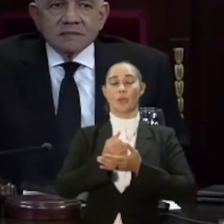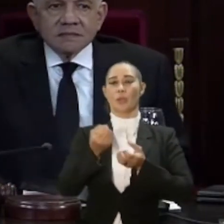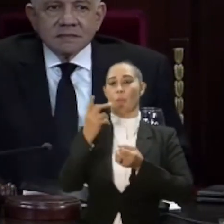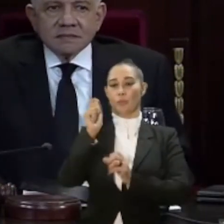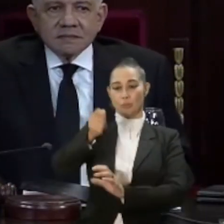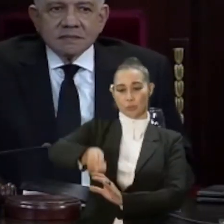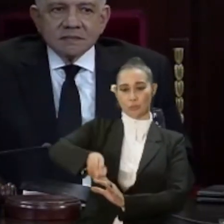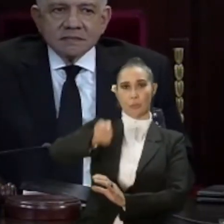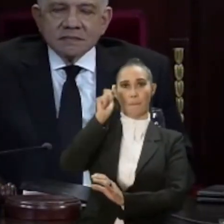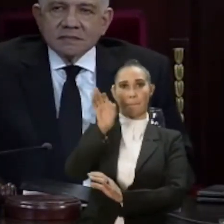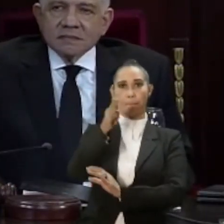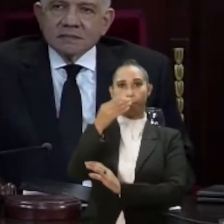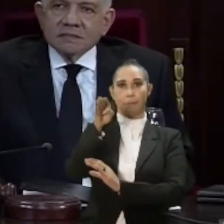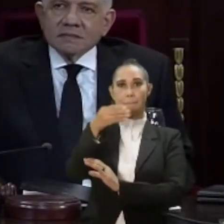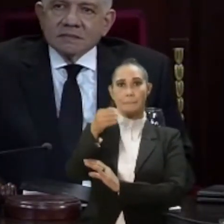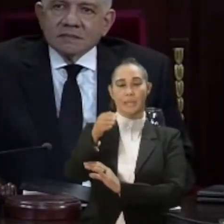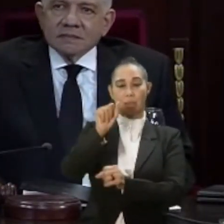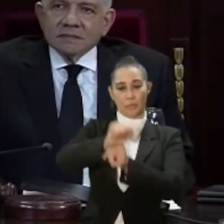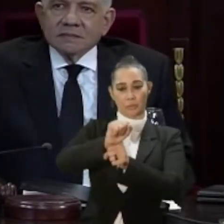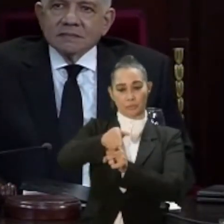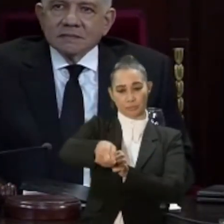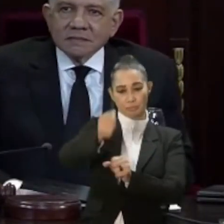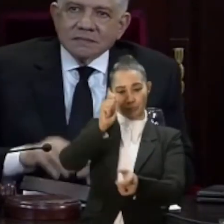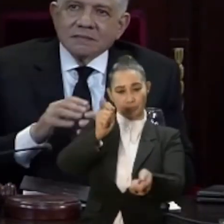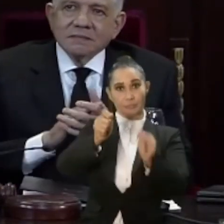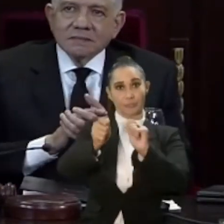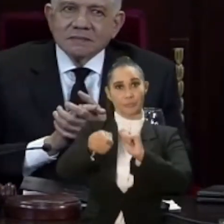pescadores y de sus familias en la zona.